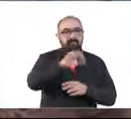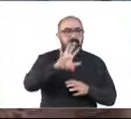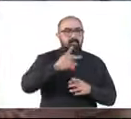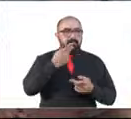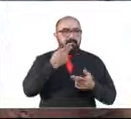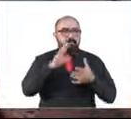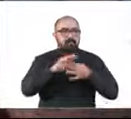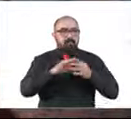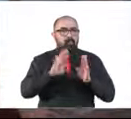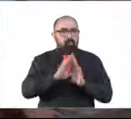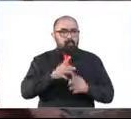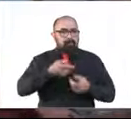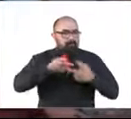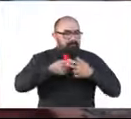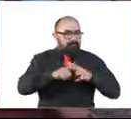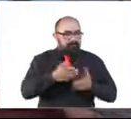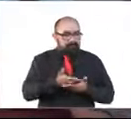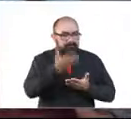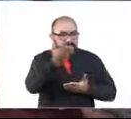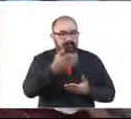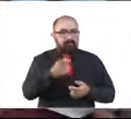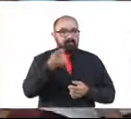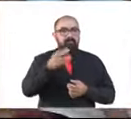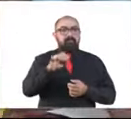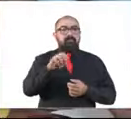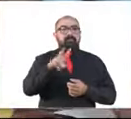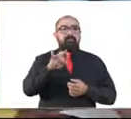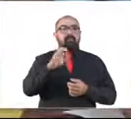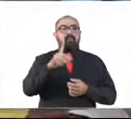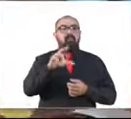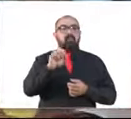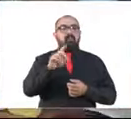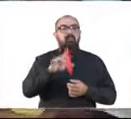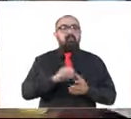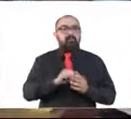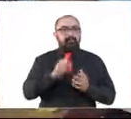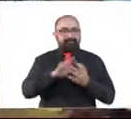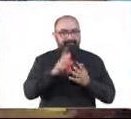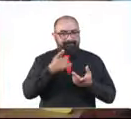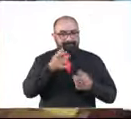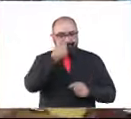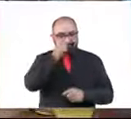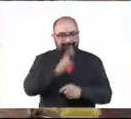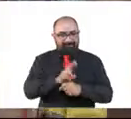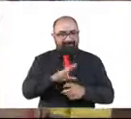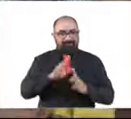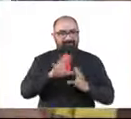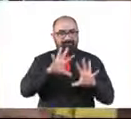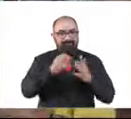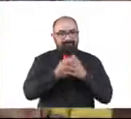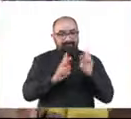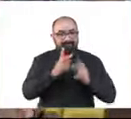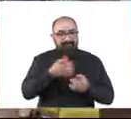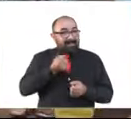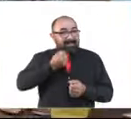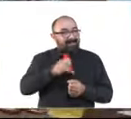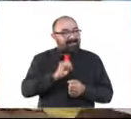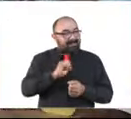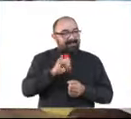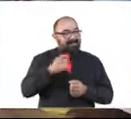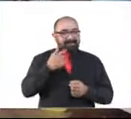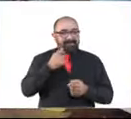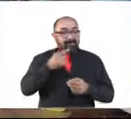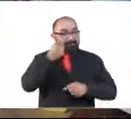empezamos con usted, doctor Villalobos, por favor, secretario de Agricultura. No, así somos aquí, los invitados van